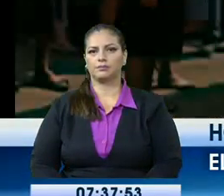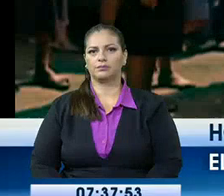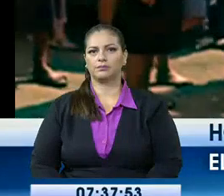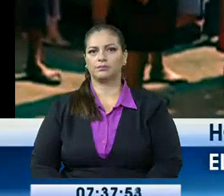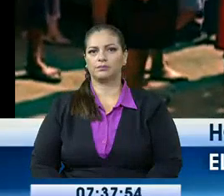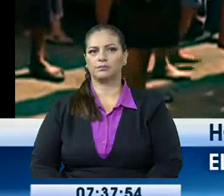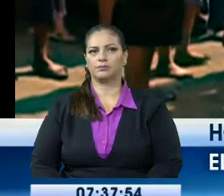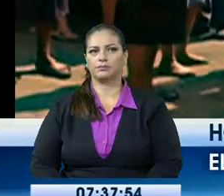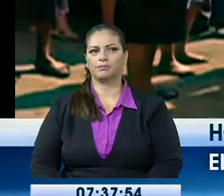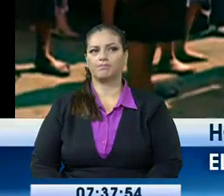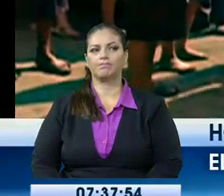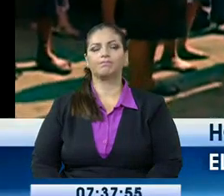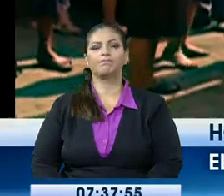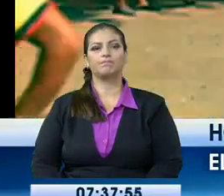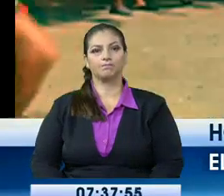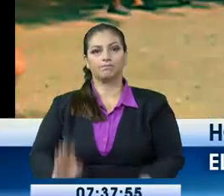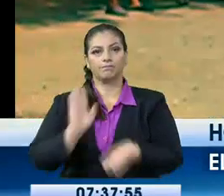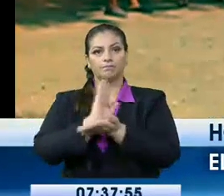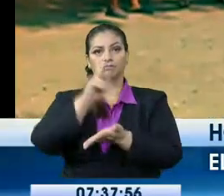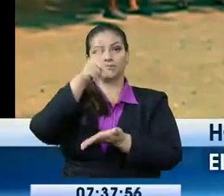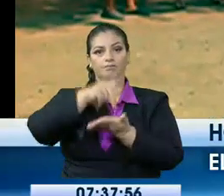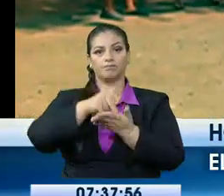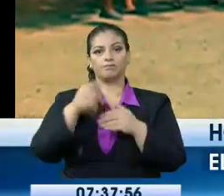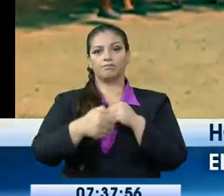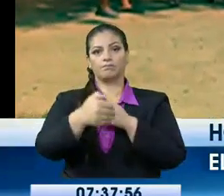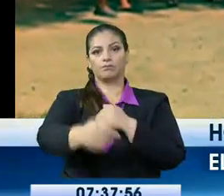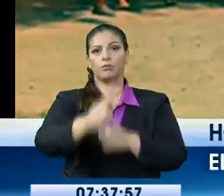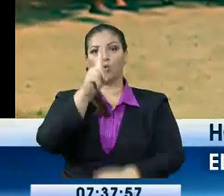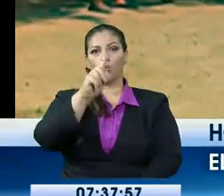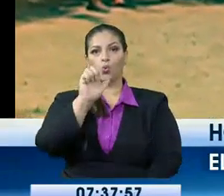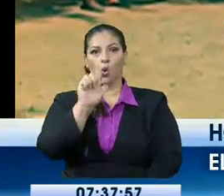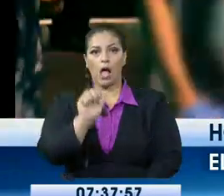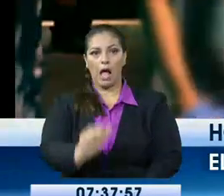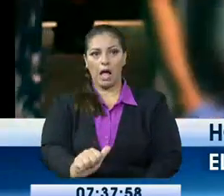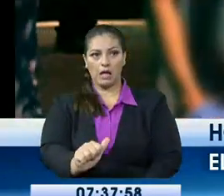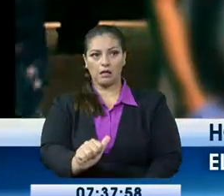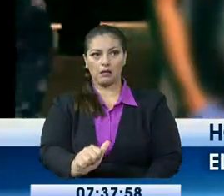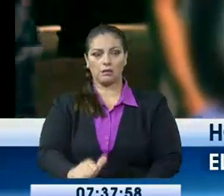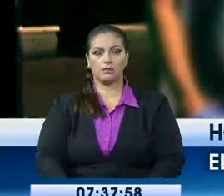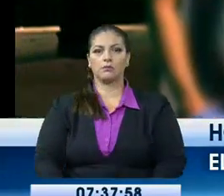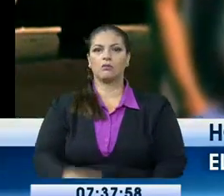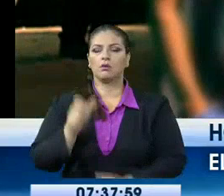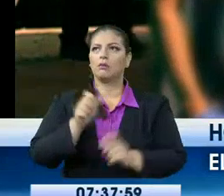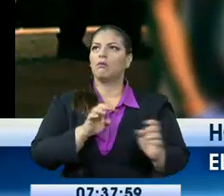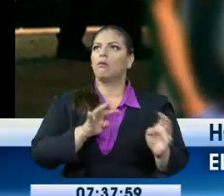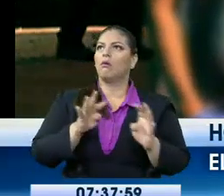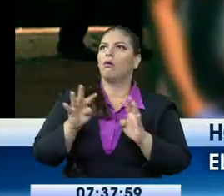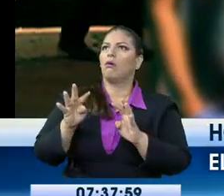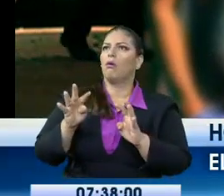En ese barrio del bloque 1A de Bastión Popular en el noroeste de Guayaquil, se quedaron sin el servicio